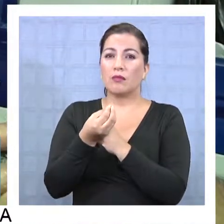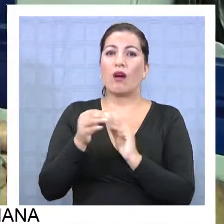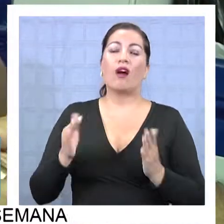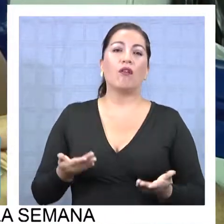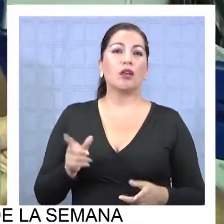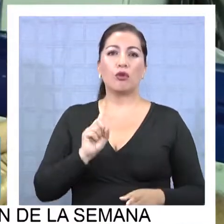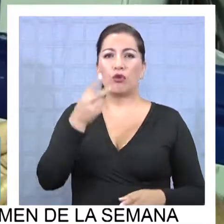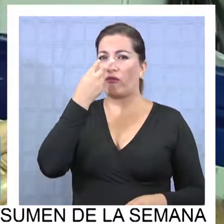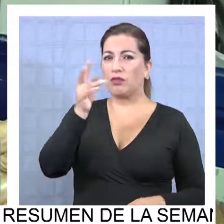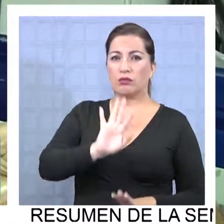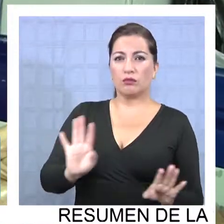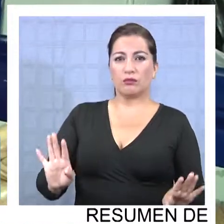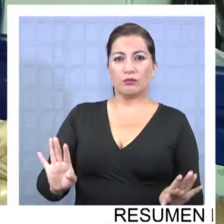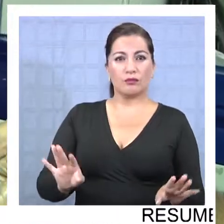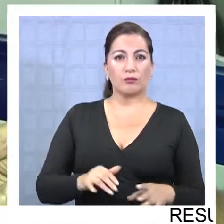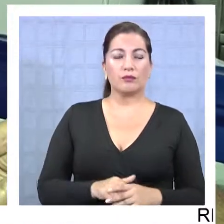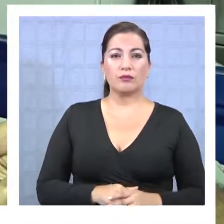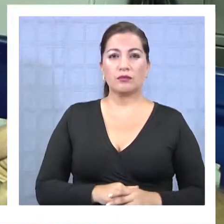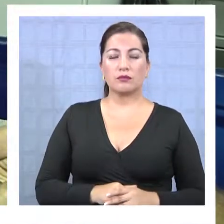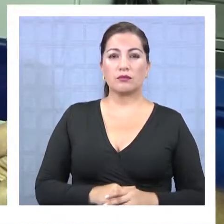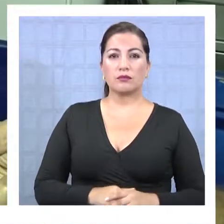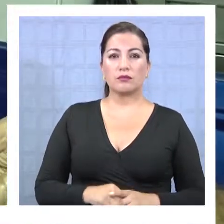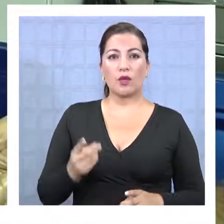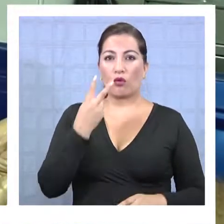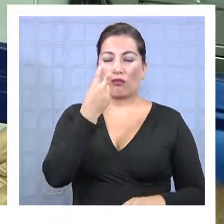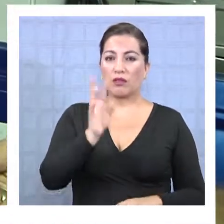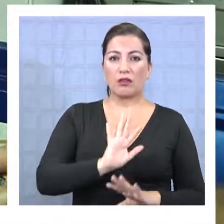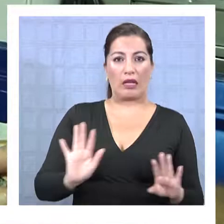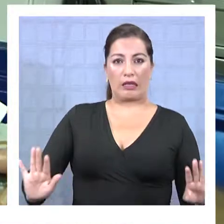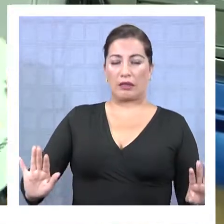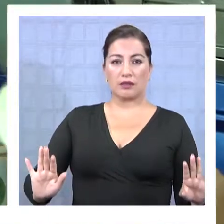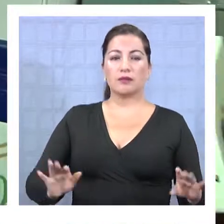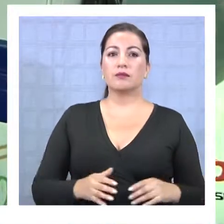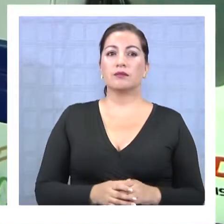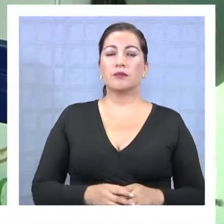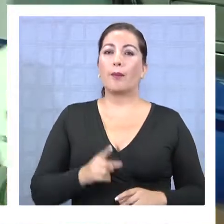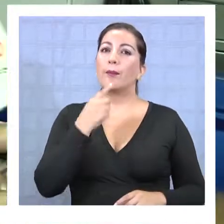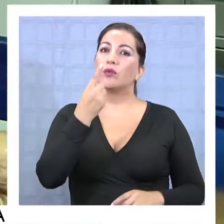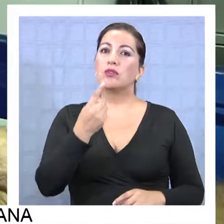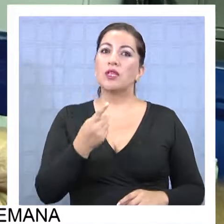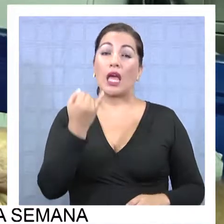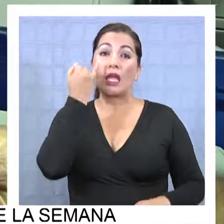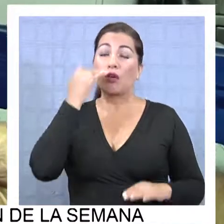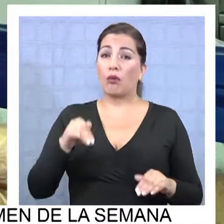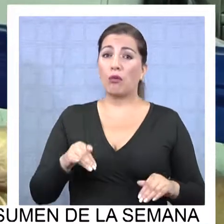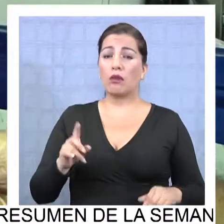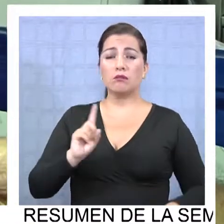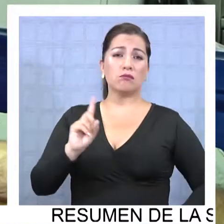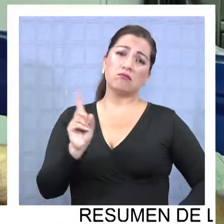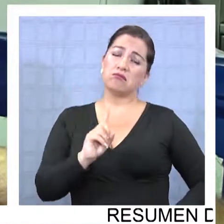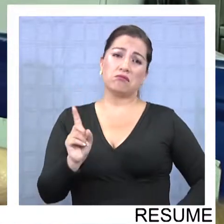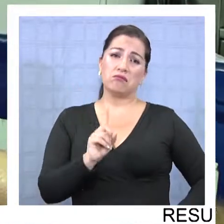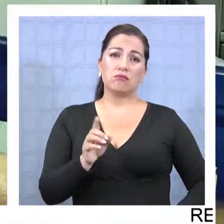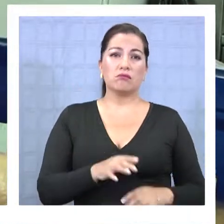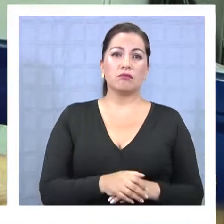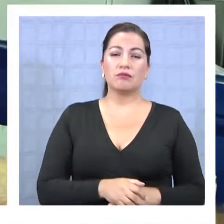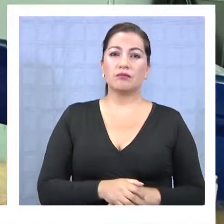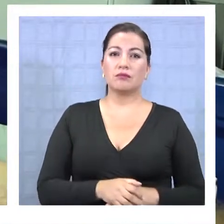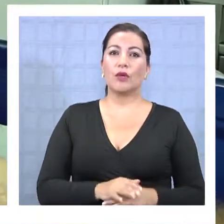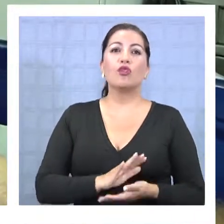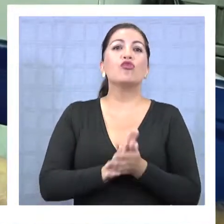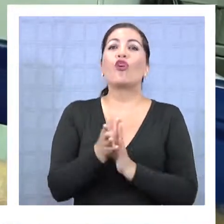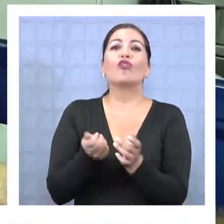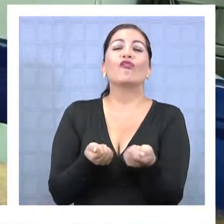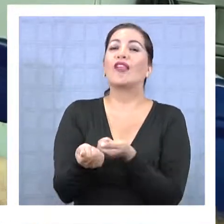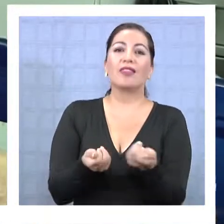ahora no, no se han visto, no se han visto para nada. No, no sientes que te ha incomodado. Ego, no, para todo el caso, hijo,